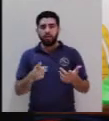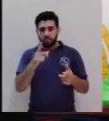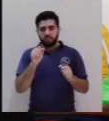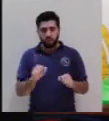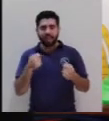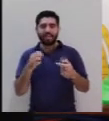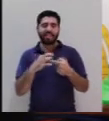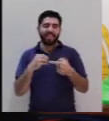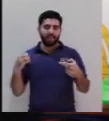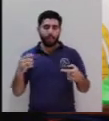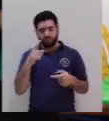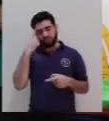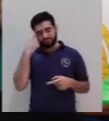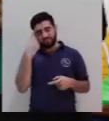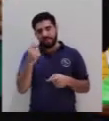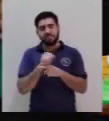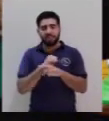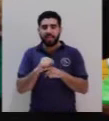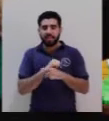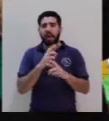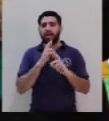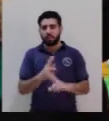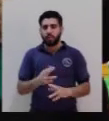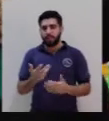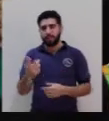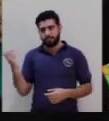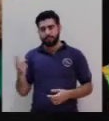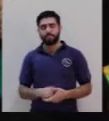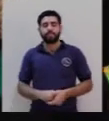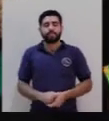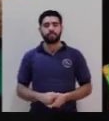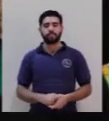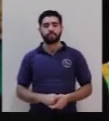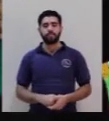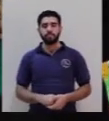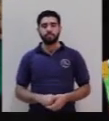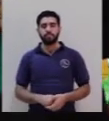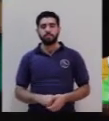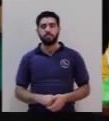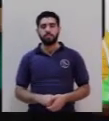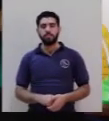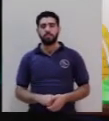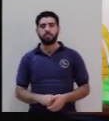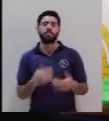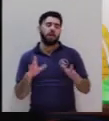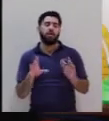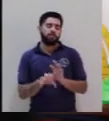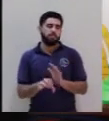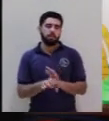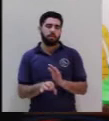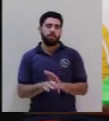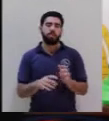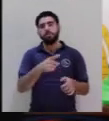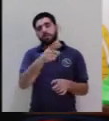porcentaje y el descuento. Y el descuento que ustedes quieran darle a ese objeto. Ok, excelente. Supongamos que en casa